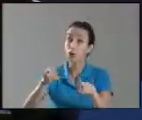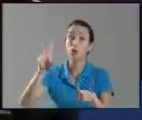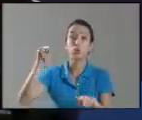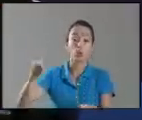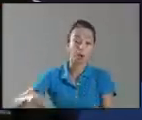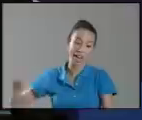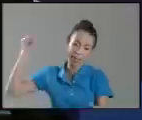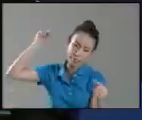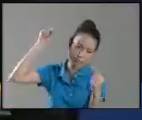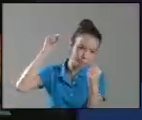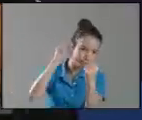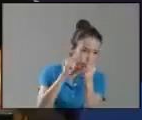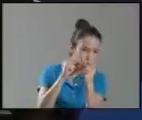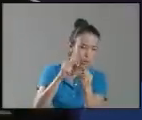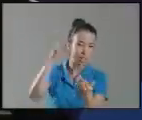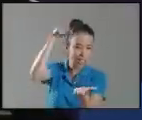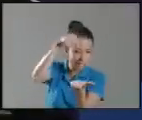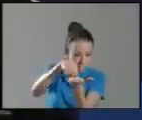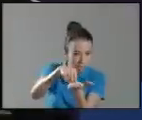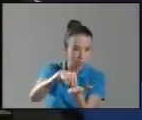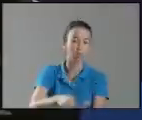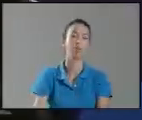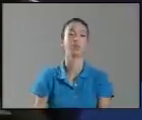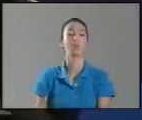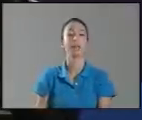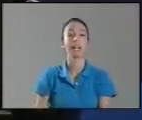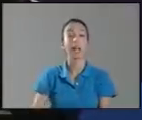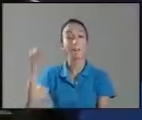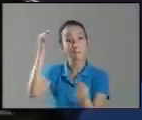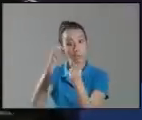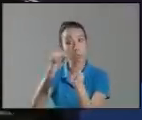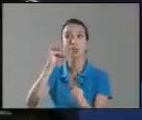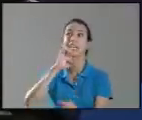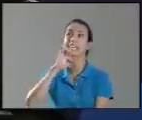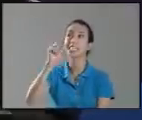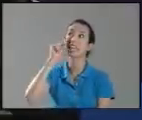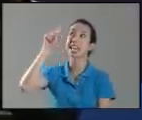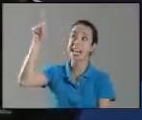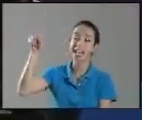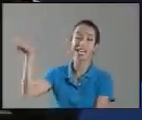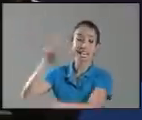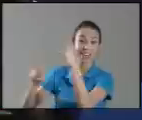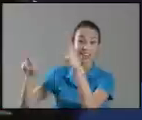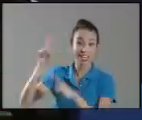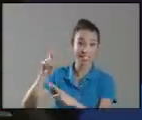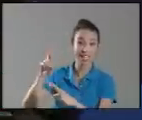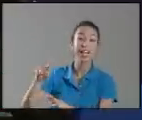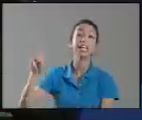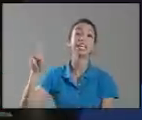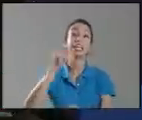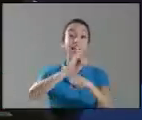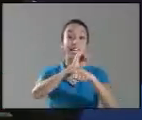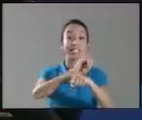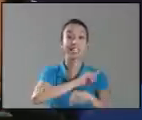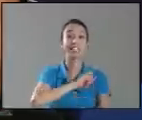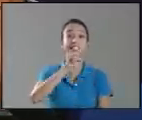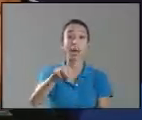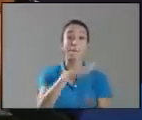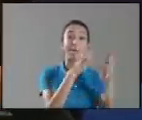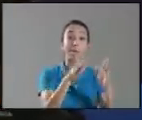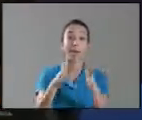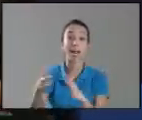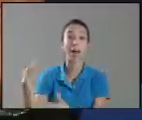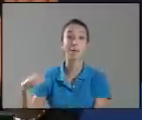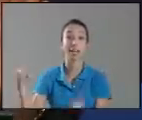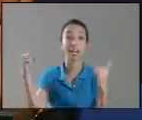son cosas que sí son del Evangelio, pero que no son el centro. No